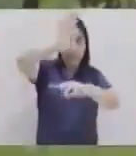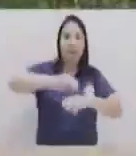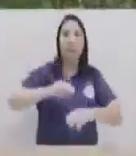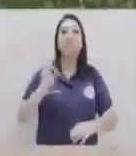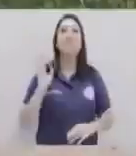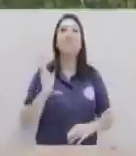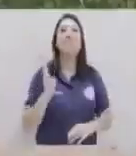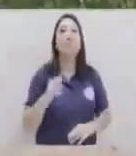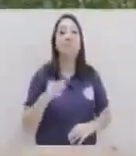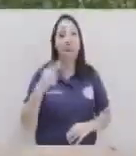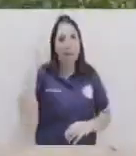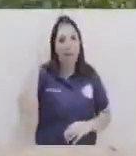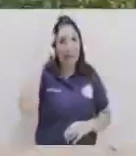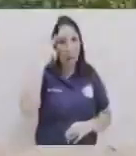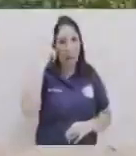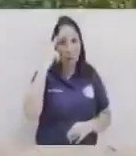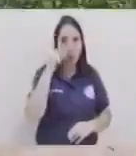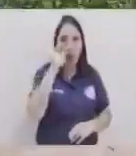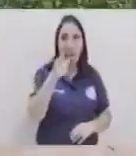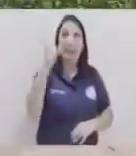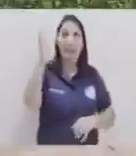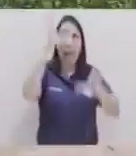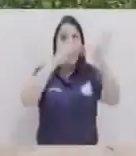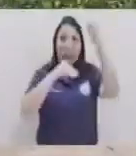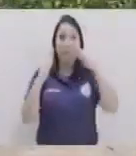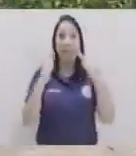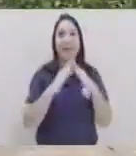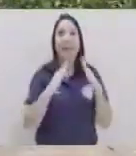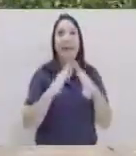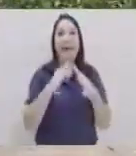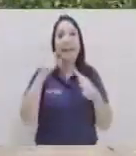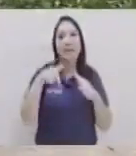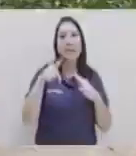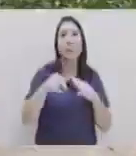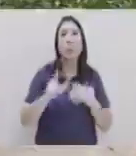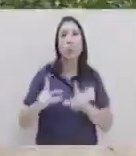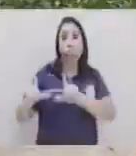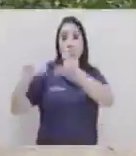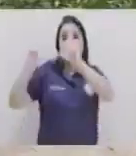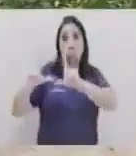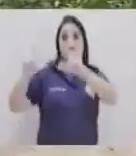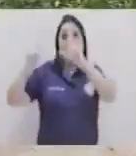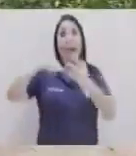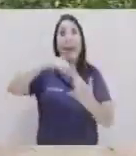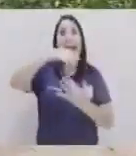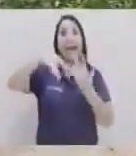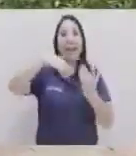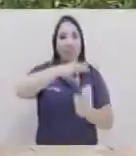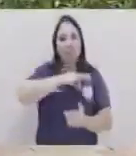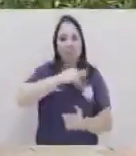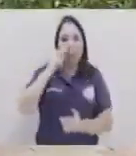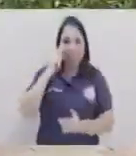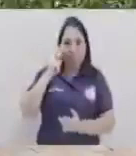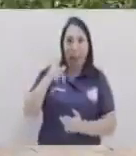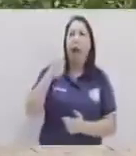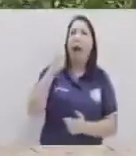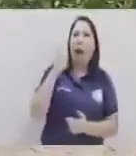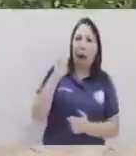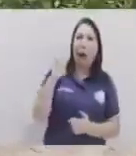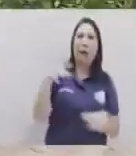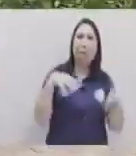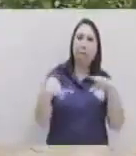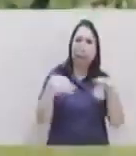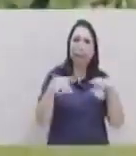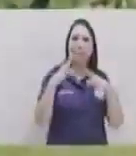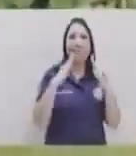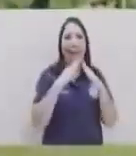cabeza. Recuerda no seguir en Aprendo en Casa Guate. Sube tus fotos, tus videos para que podamos compartir,